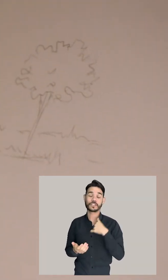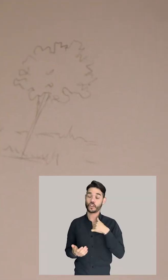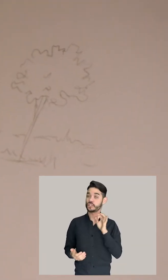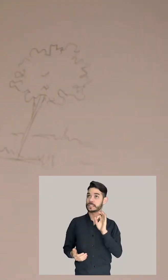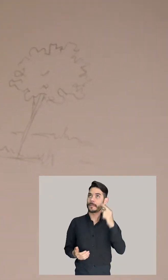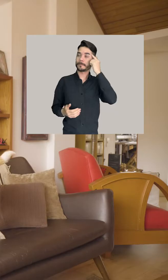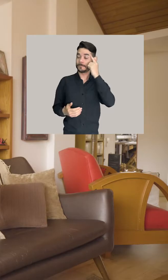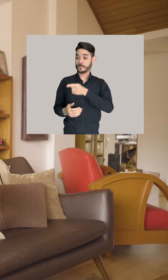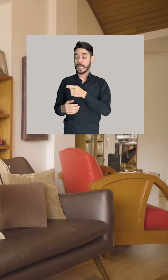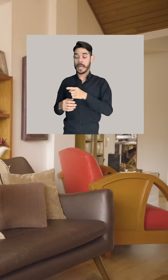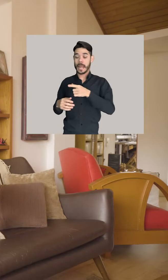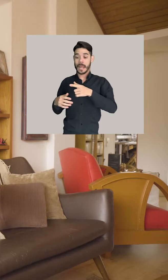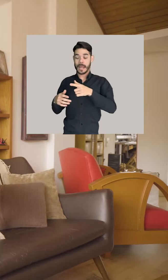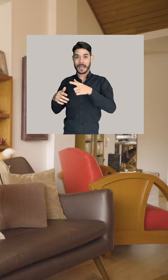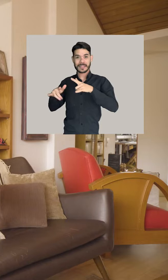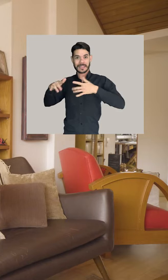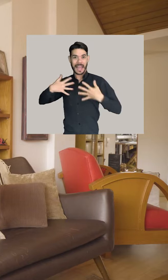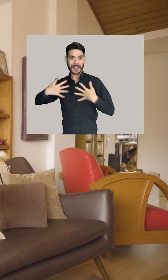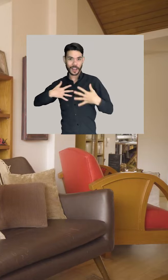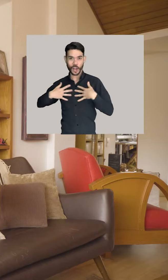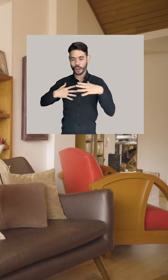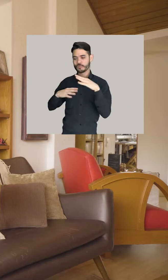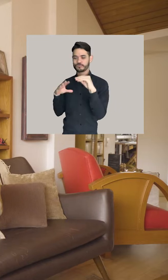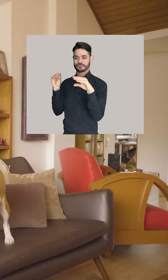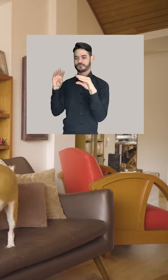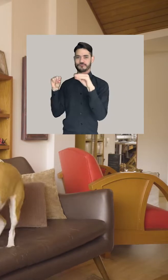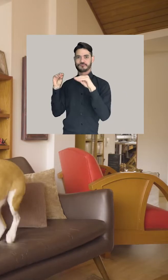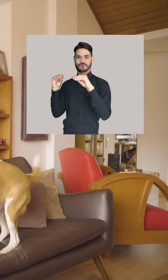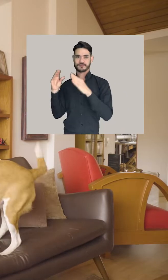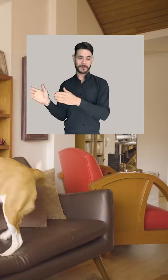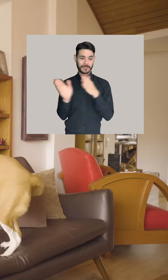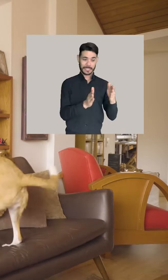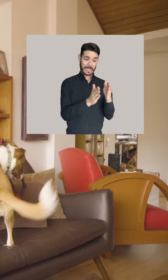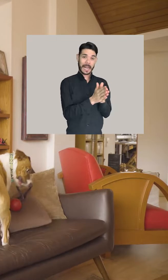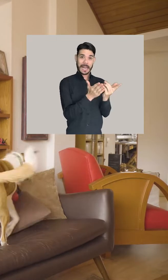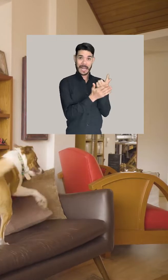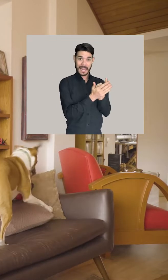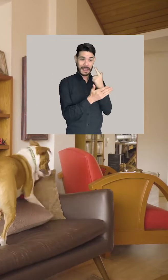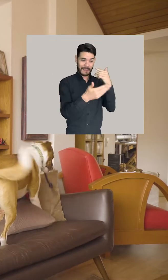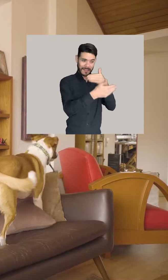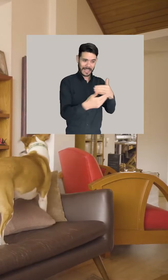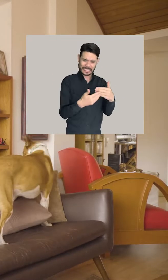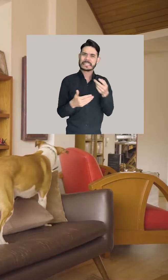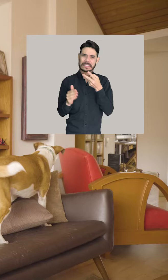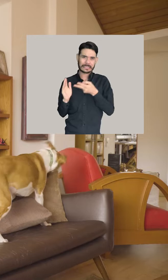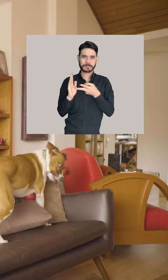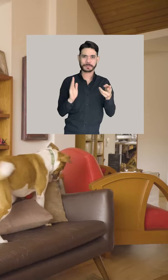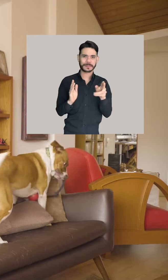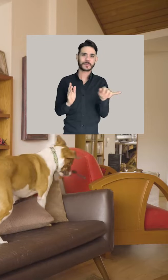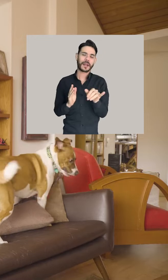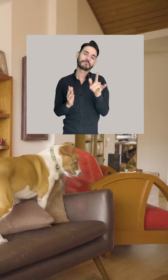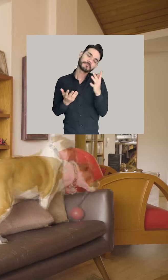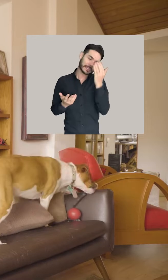muy similares, solo que el teatro de títeres es en 3 dimensiones y los libros infantiles, pues